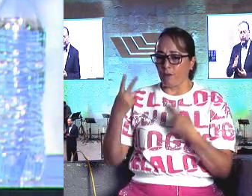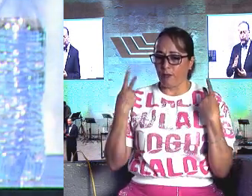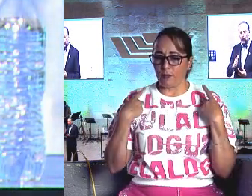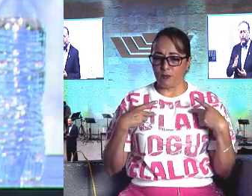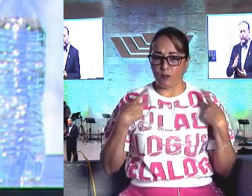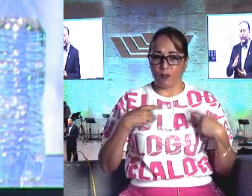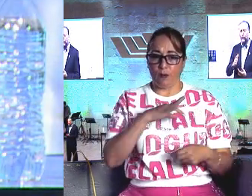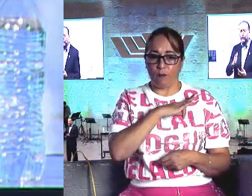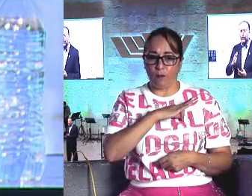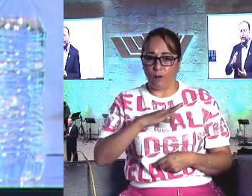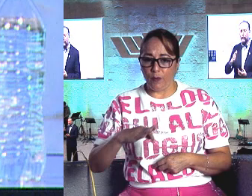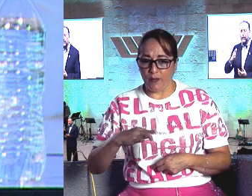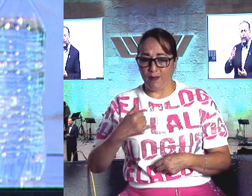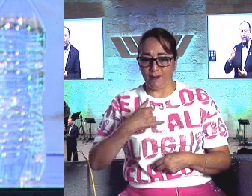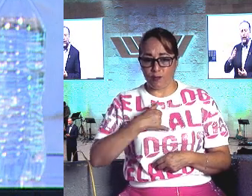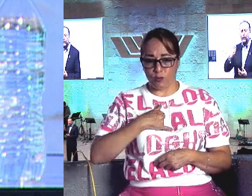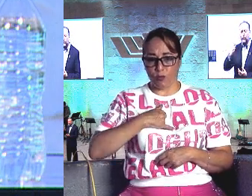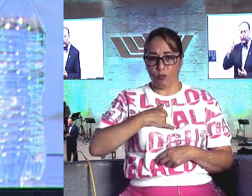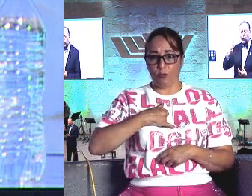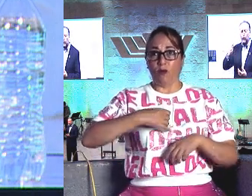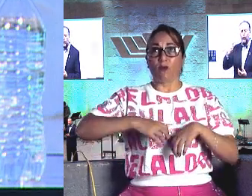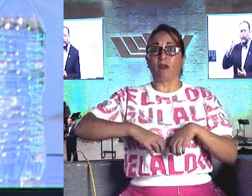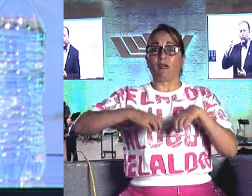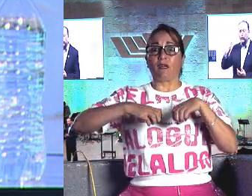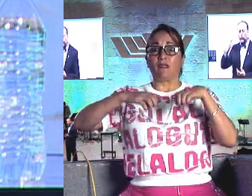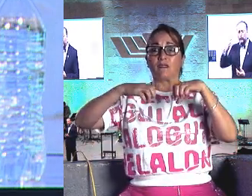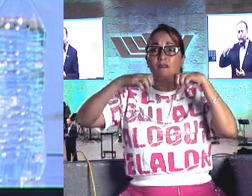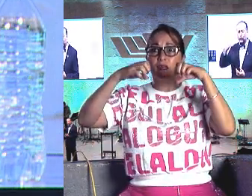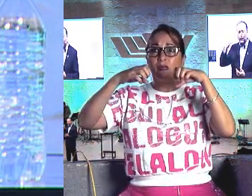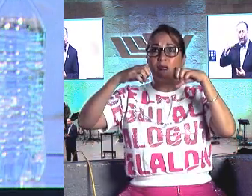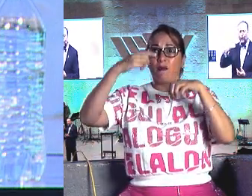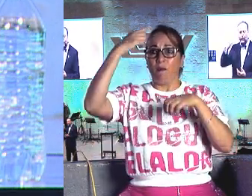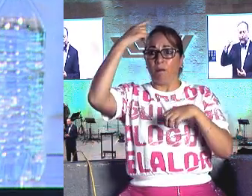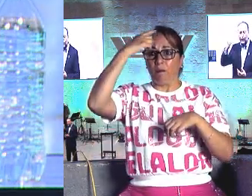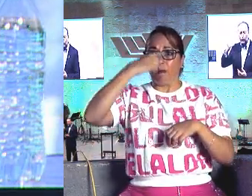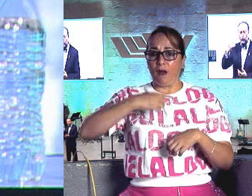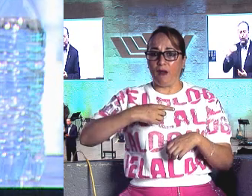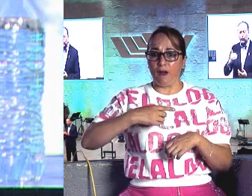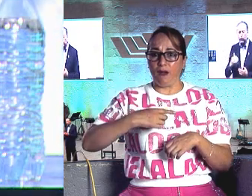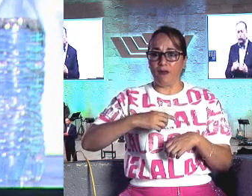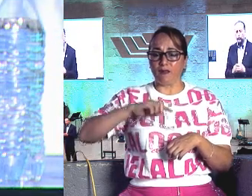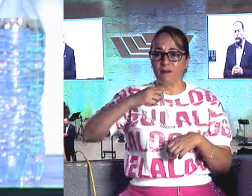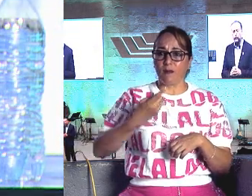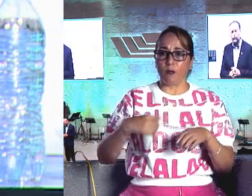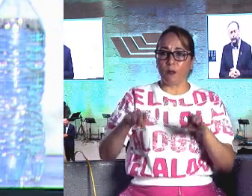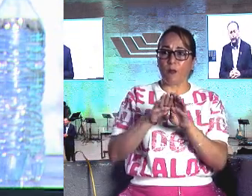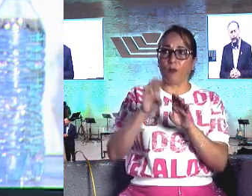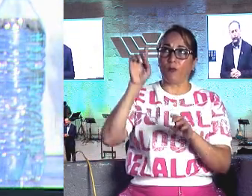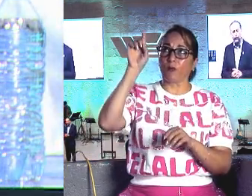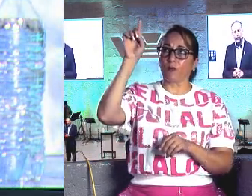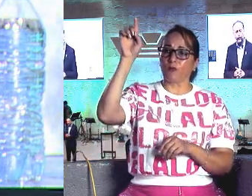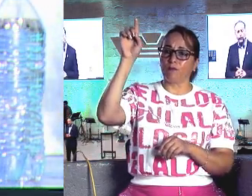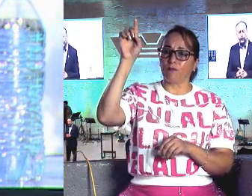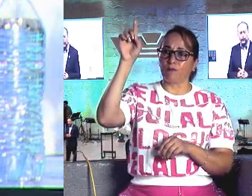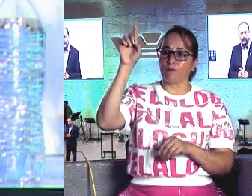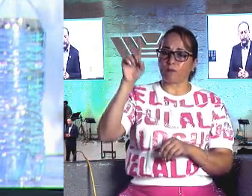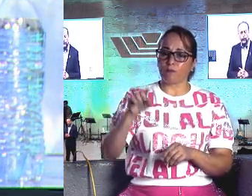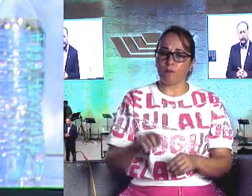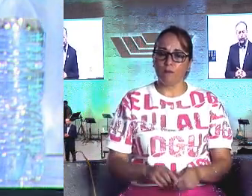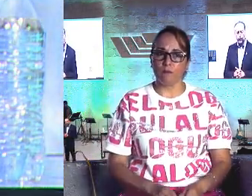que puedas crecer hasta llegar a la estatura del varón perfecto que es Cristo Jesús.